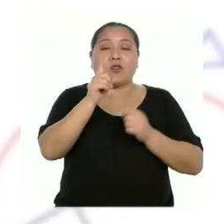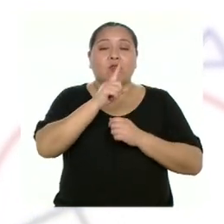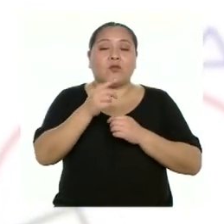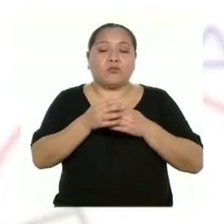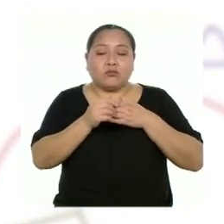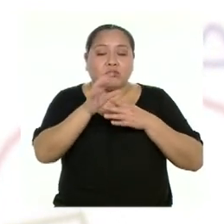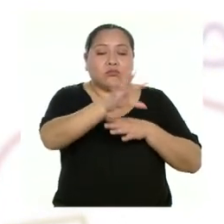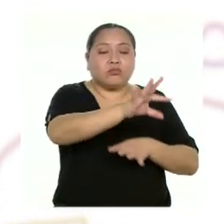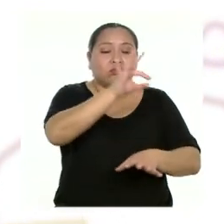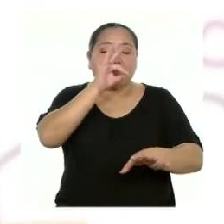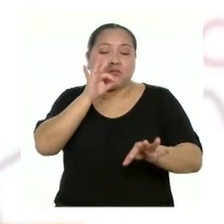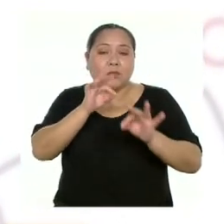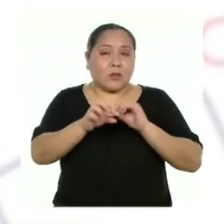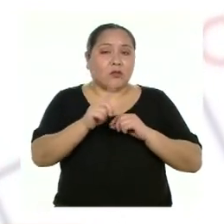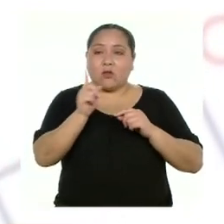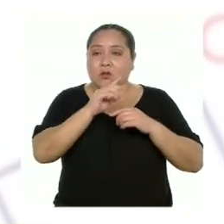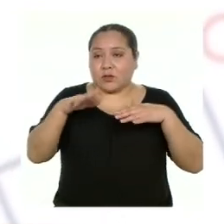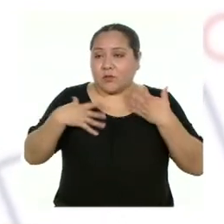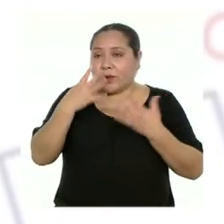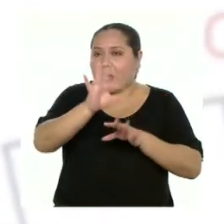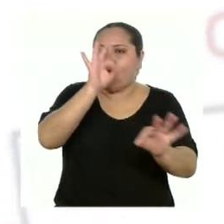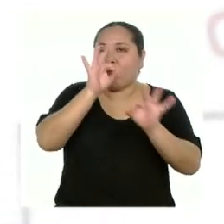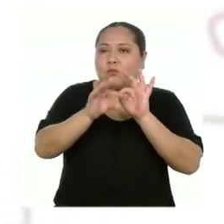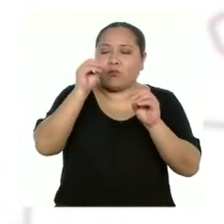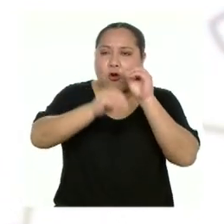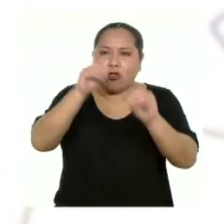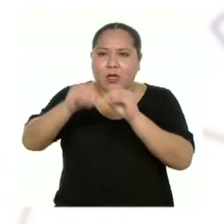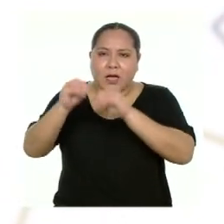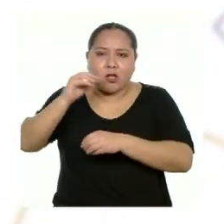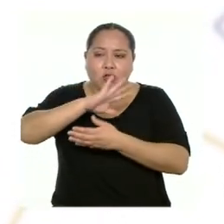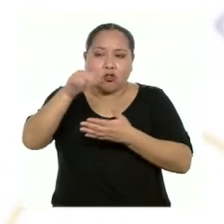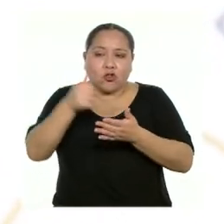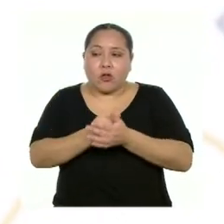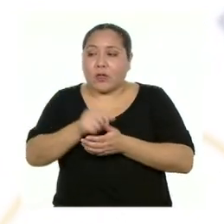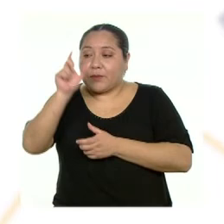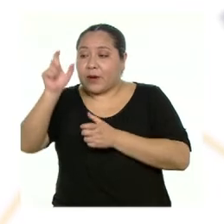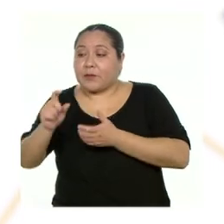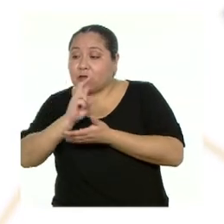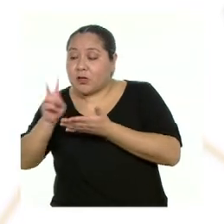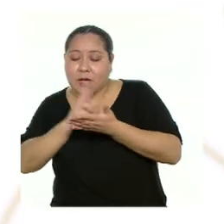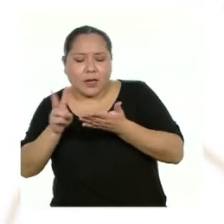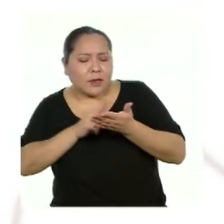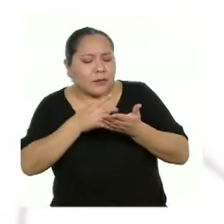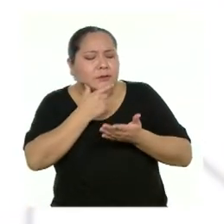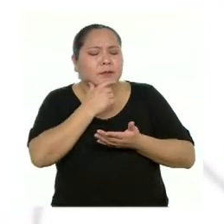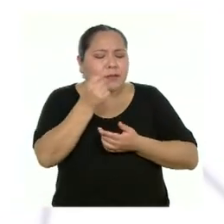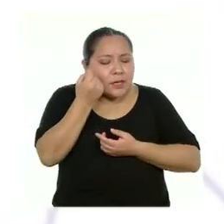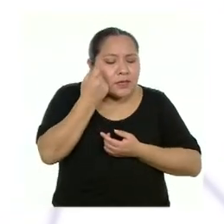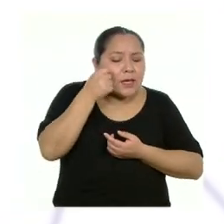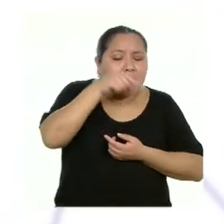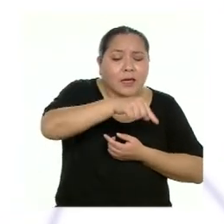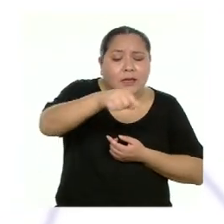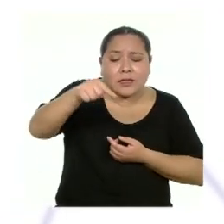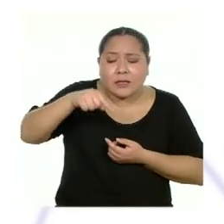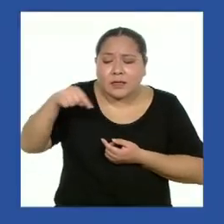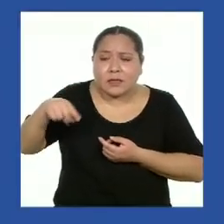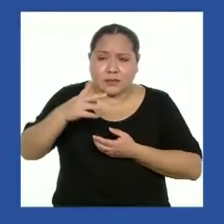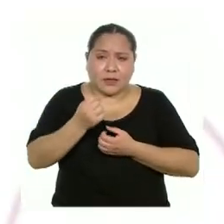una, sino que se pueden colocar todas para que el lector de la información tenga una visión más completa de lo que